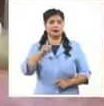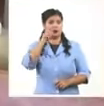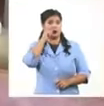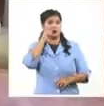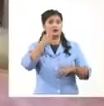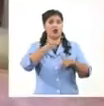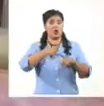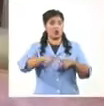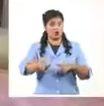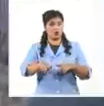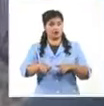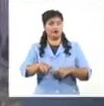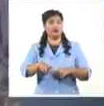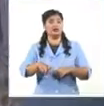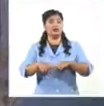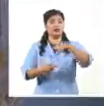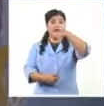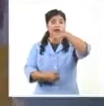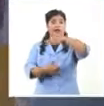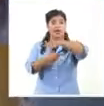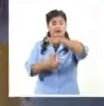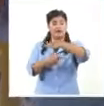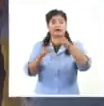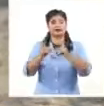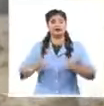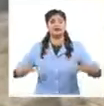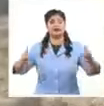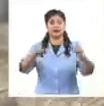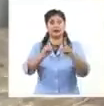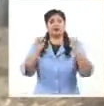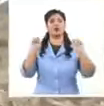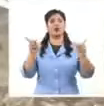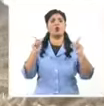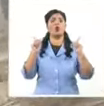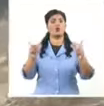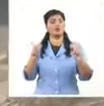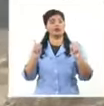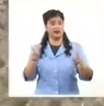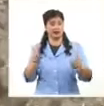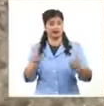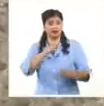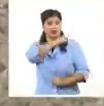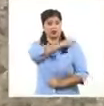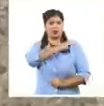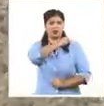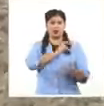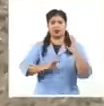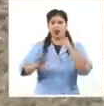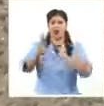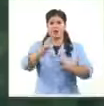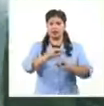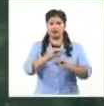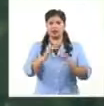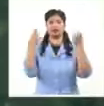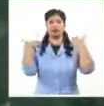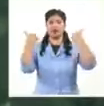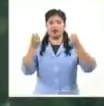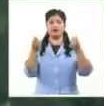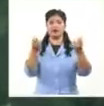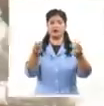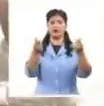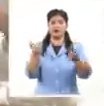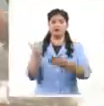Linares, vicejefe del Departamento de Política de Cuadros, conversó en el municipio Manuel Tames con directivo de los organismos globales de la economía,